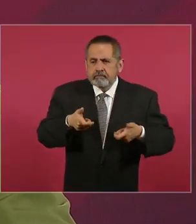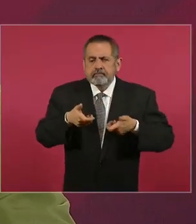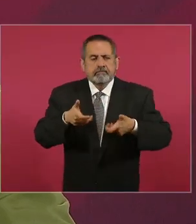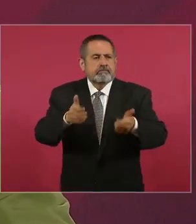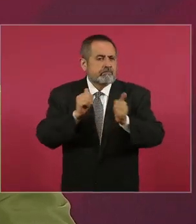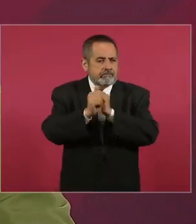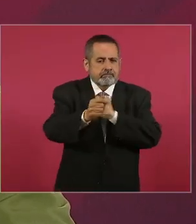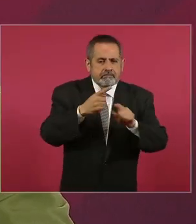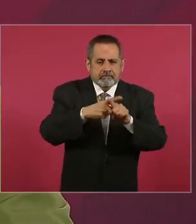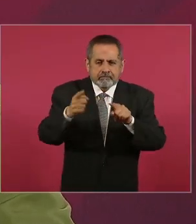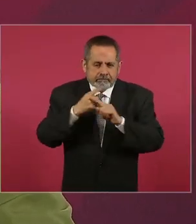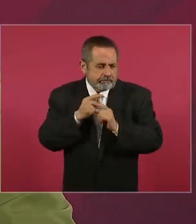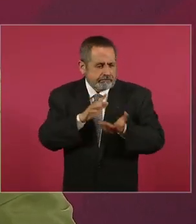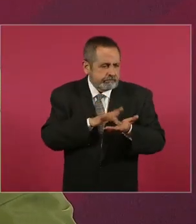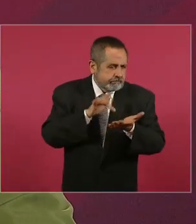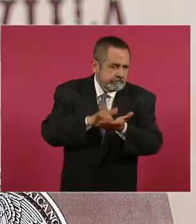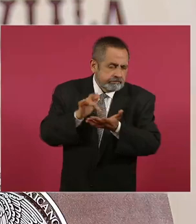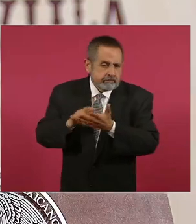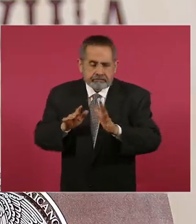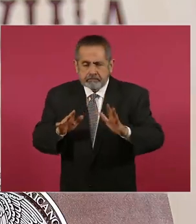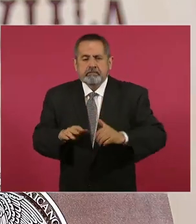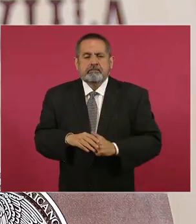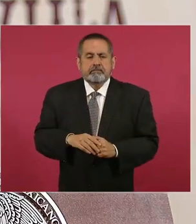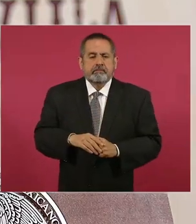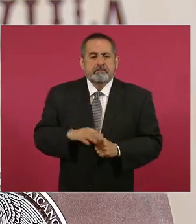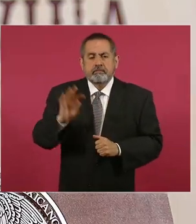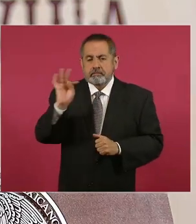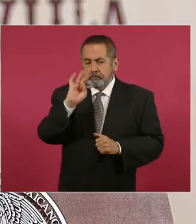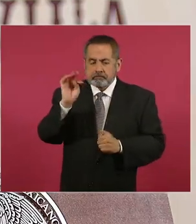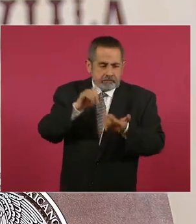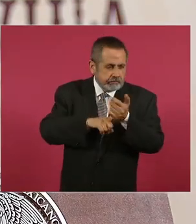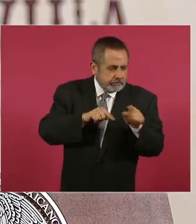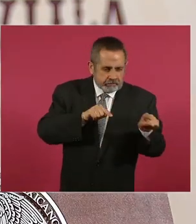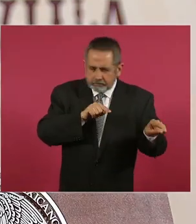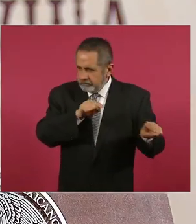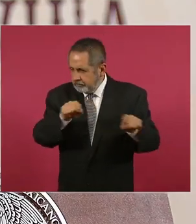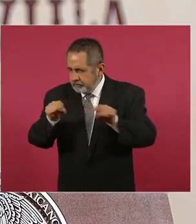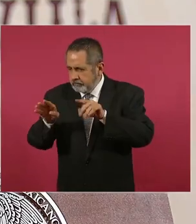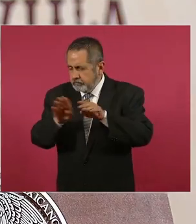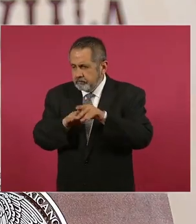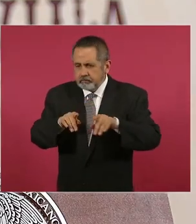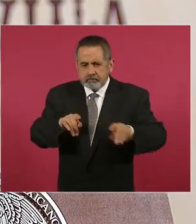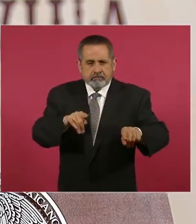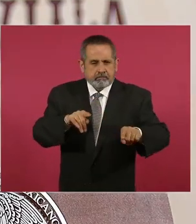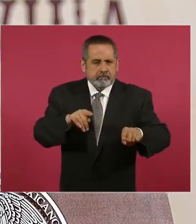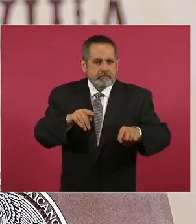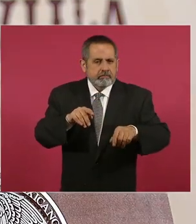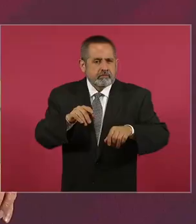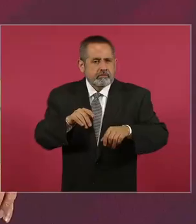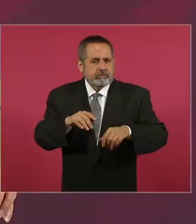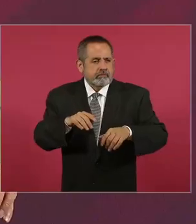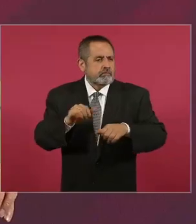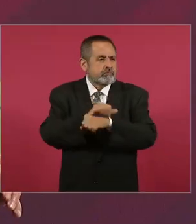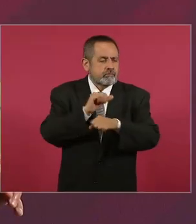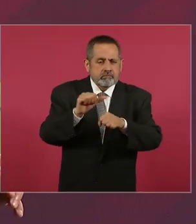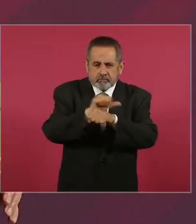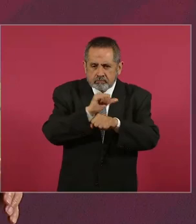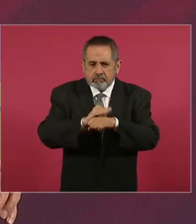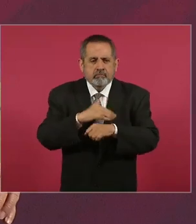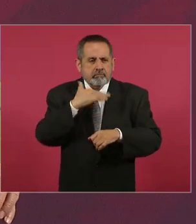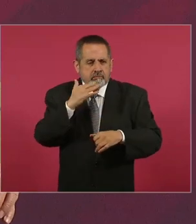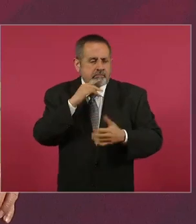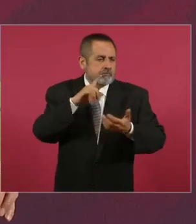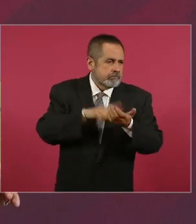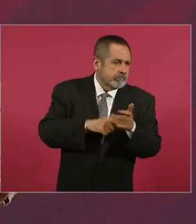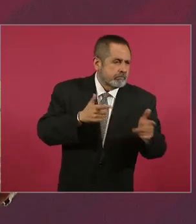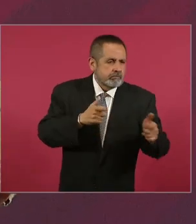para explotar información de quizá haya algún movimiento de vehículos con enervantes, con armas, con